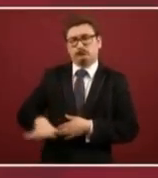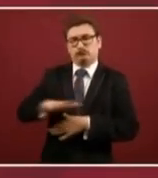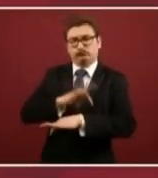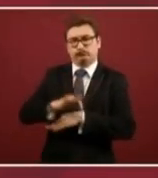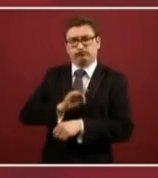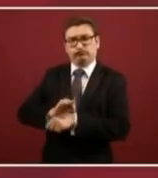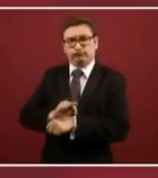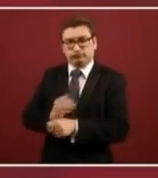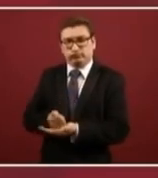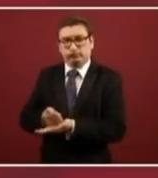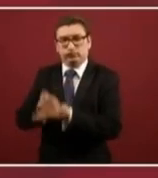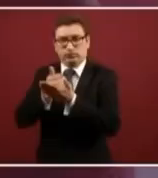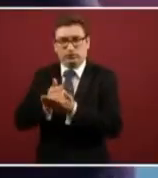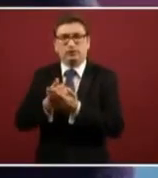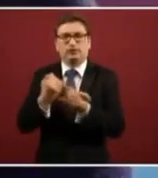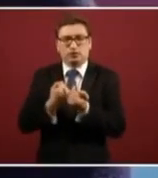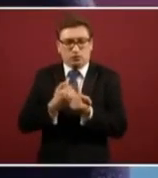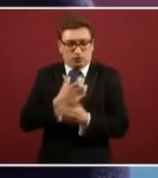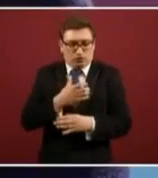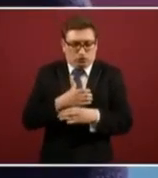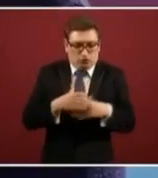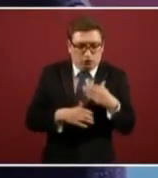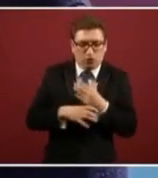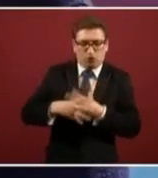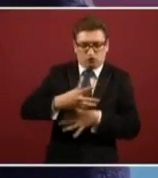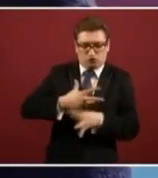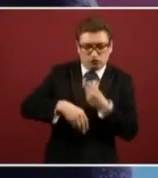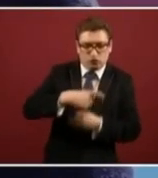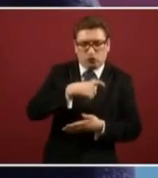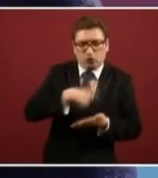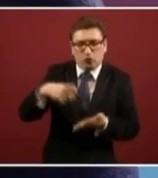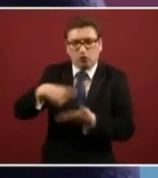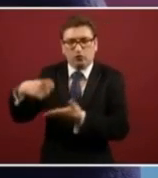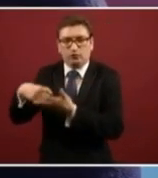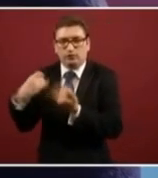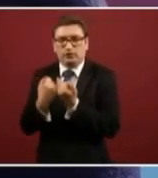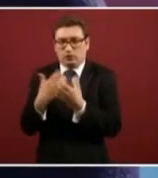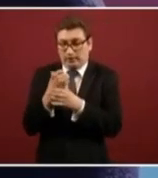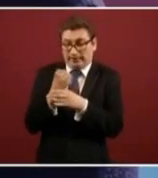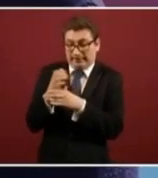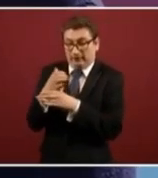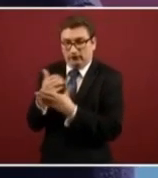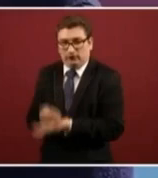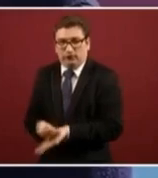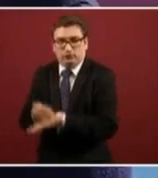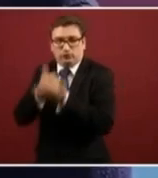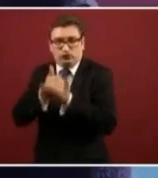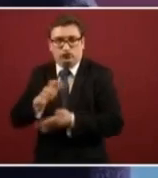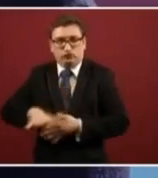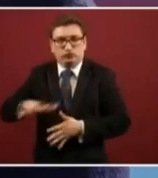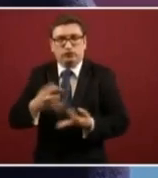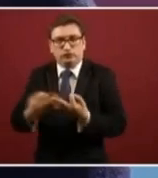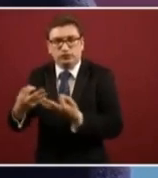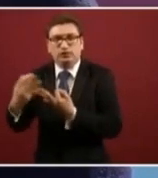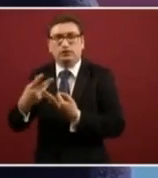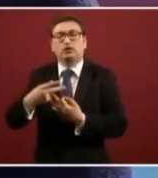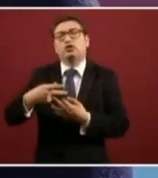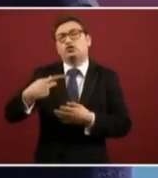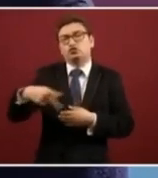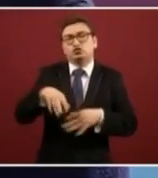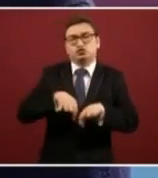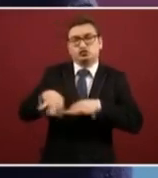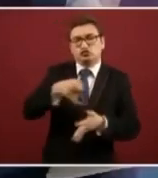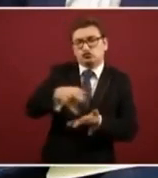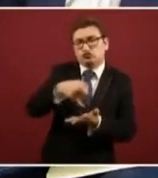significativamente la adquisición de insumos, la reposición de cafetales en el caso de café, apoyo a las labores del cultivo